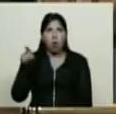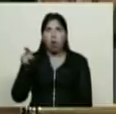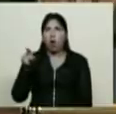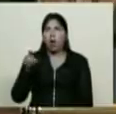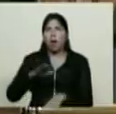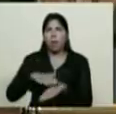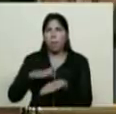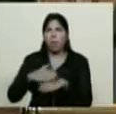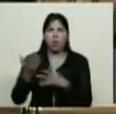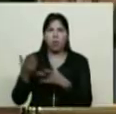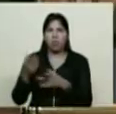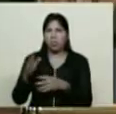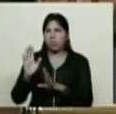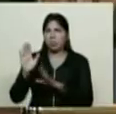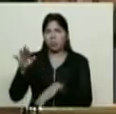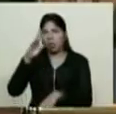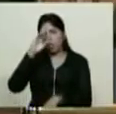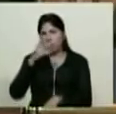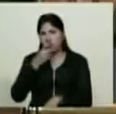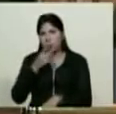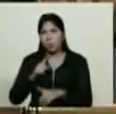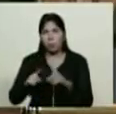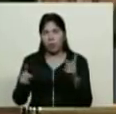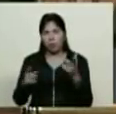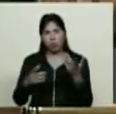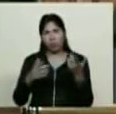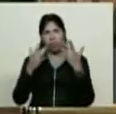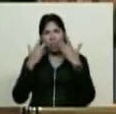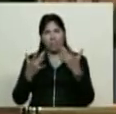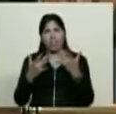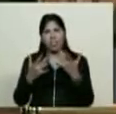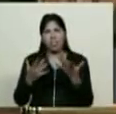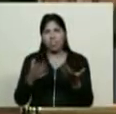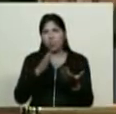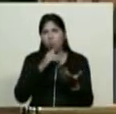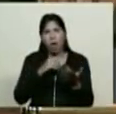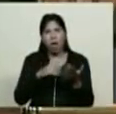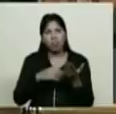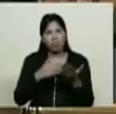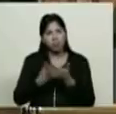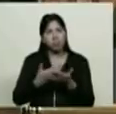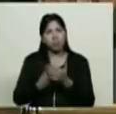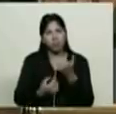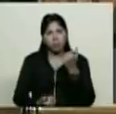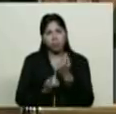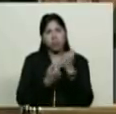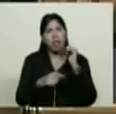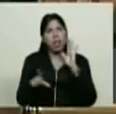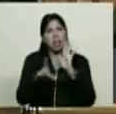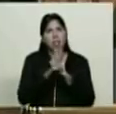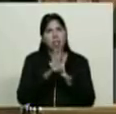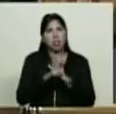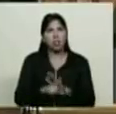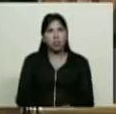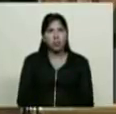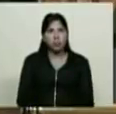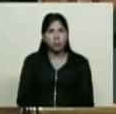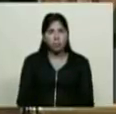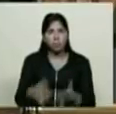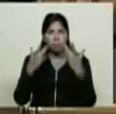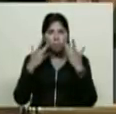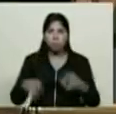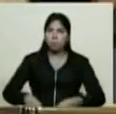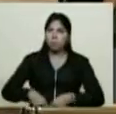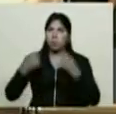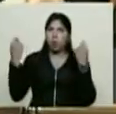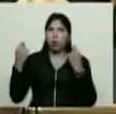medidas unilaterales, ilegales y carentes de sustento jurídico, denotando una franca violación de los